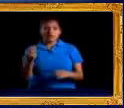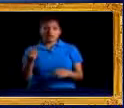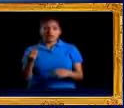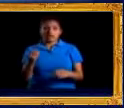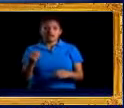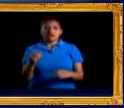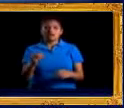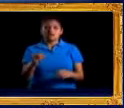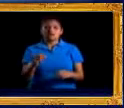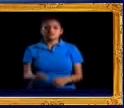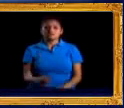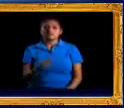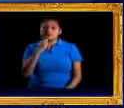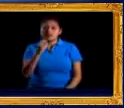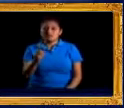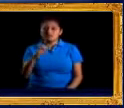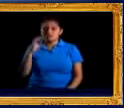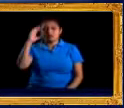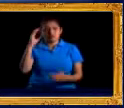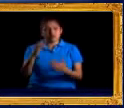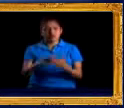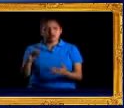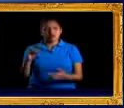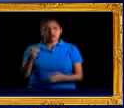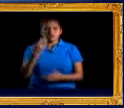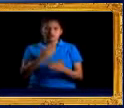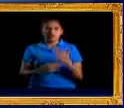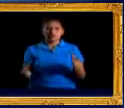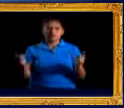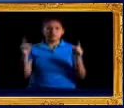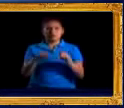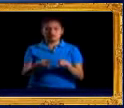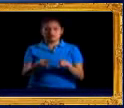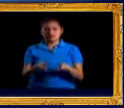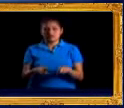del mundo. Hermano, creo que voy a pasar todas estas